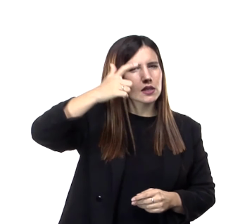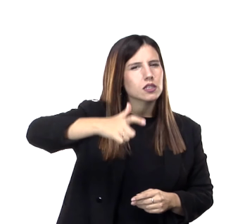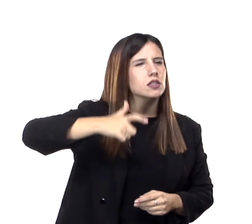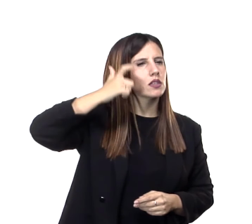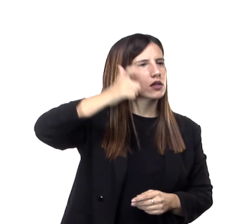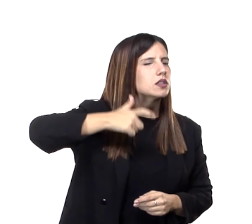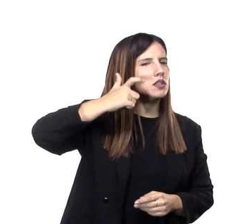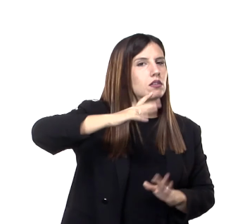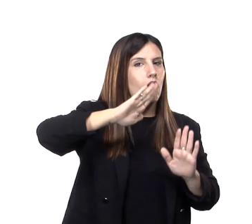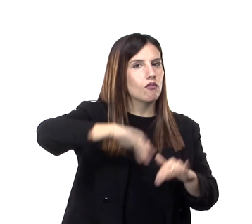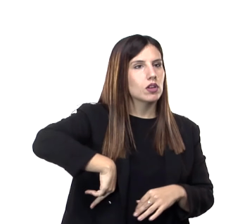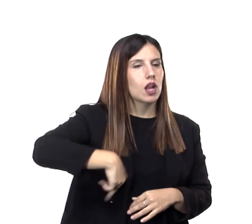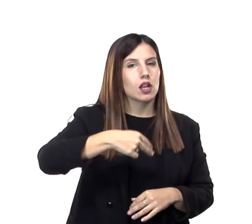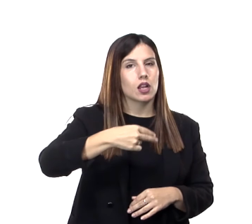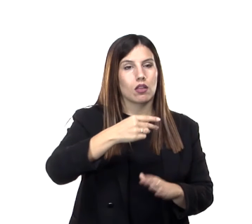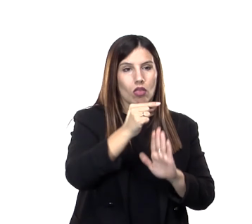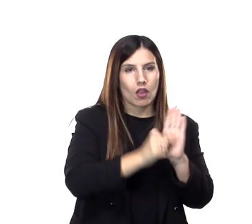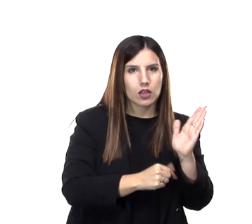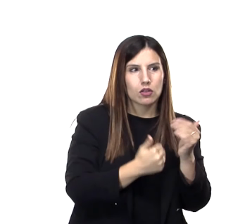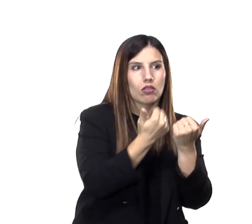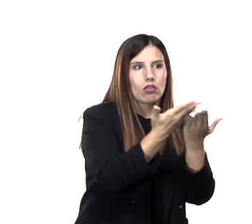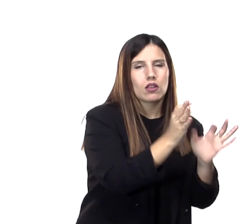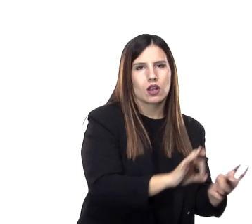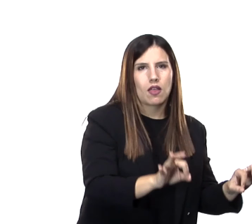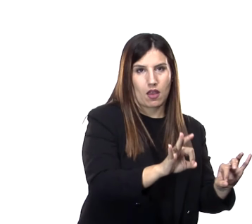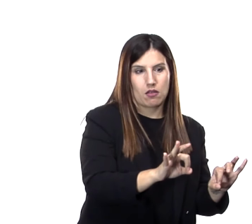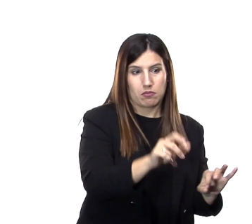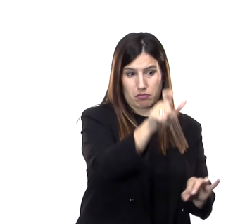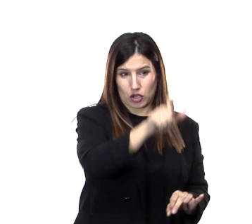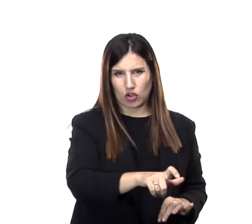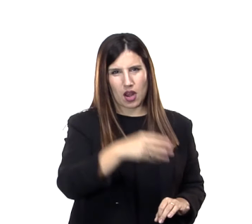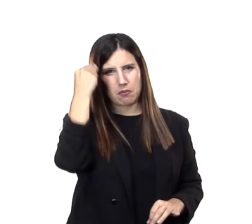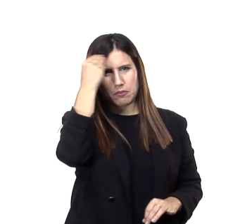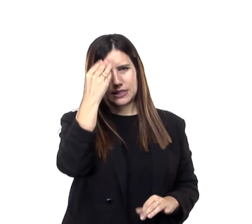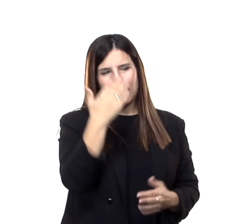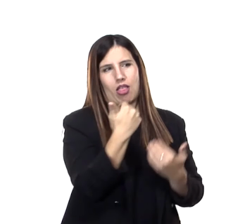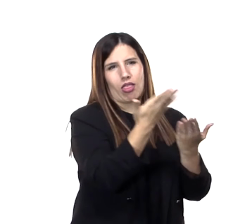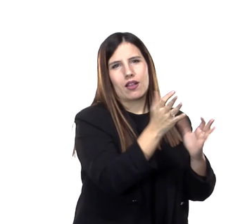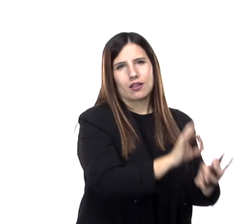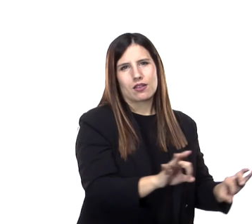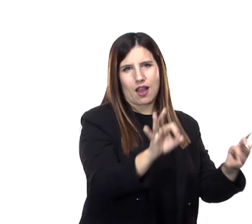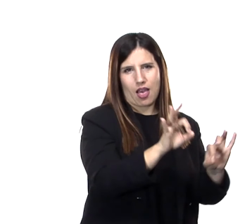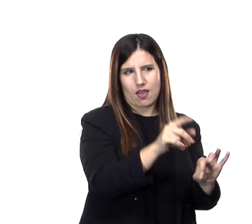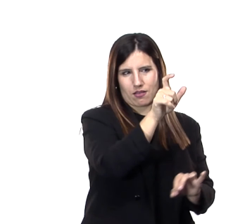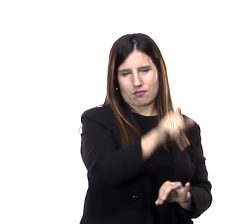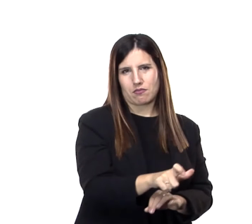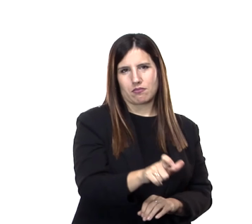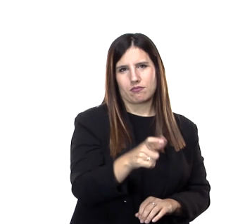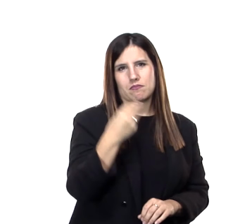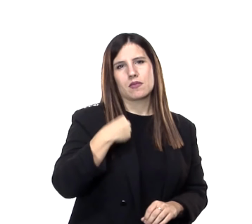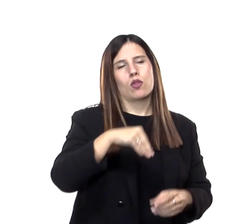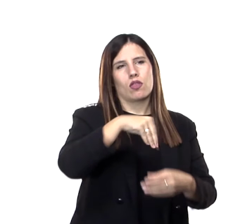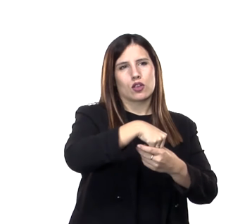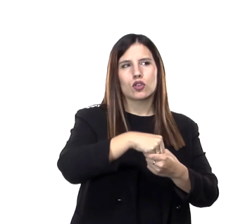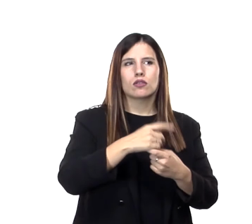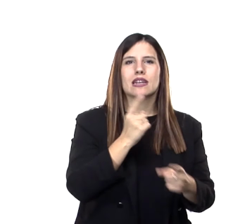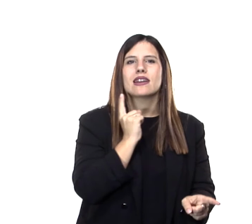integraban finalmente resultó que nunca había pensado entregarse los que era una persona de las más altas en la resistencia de mccartney